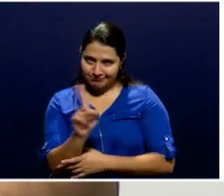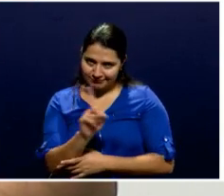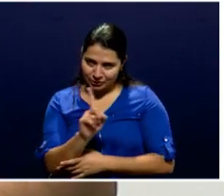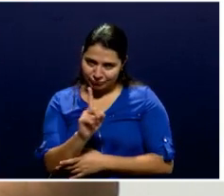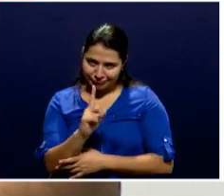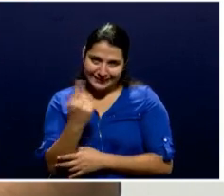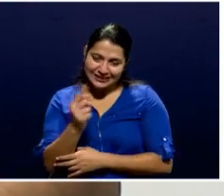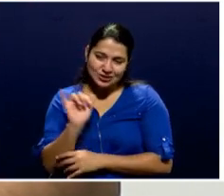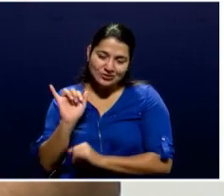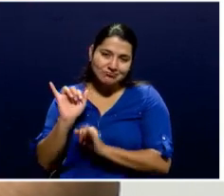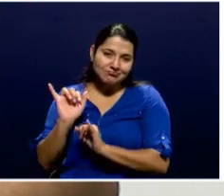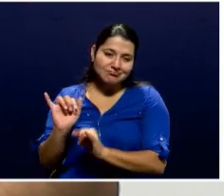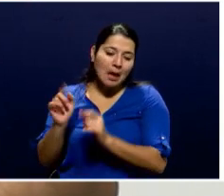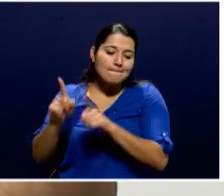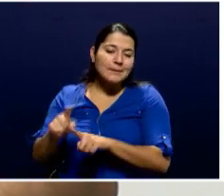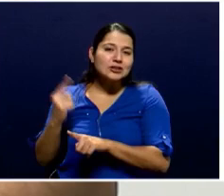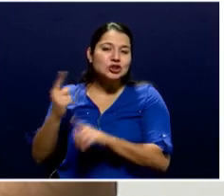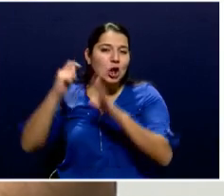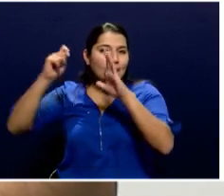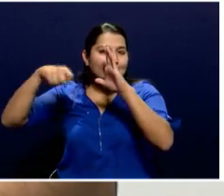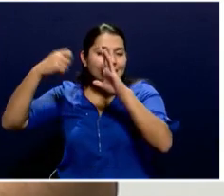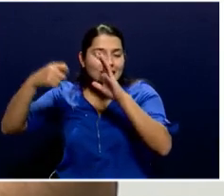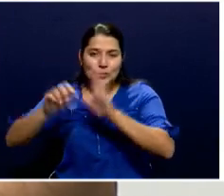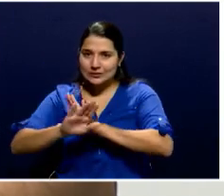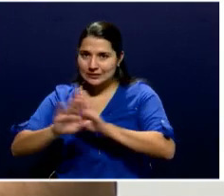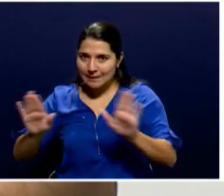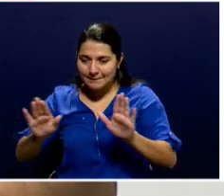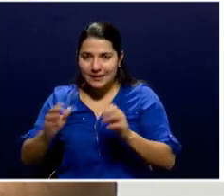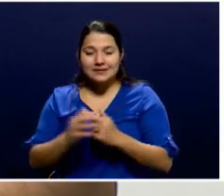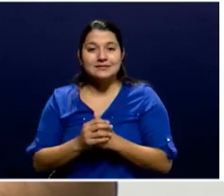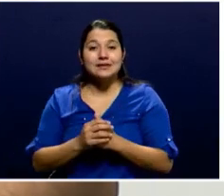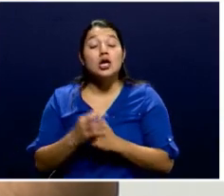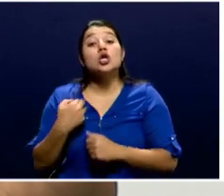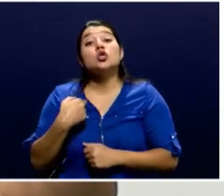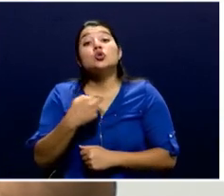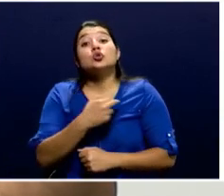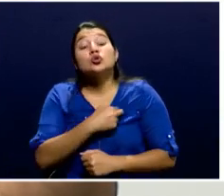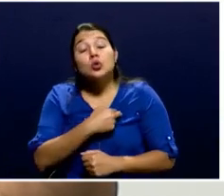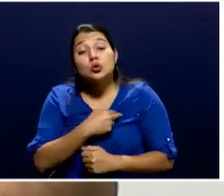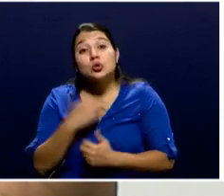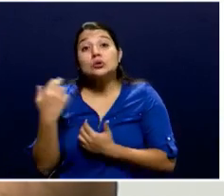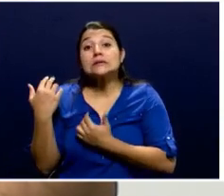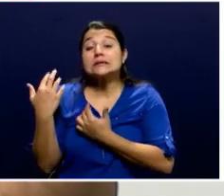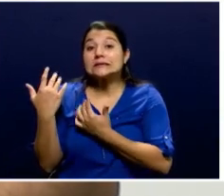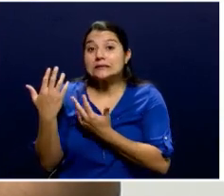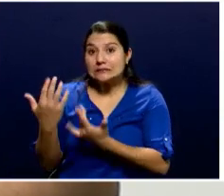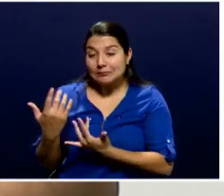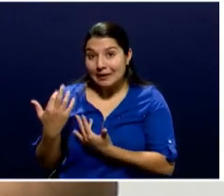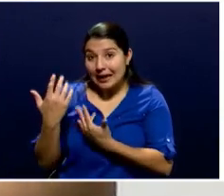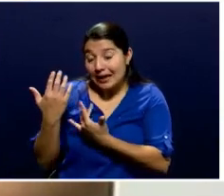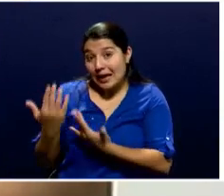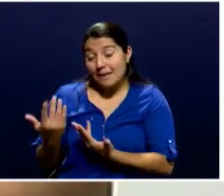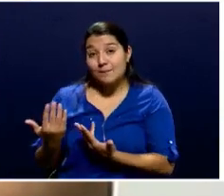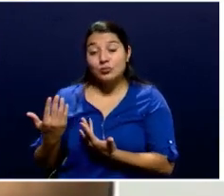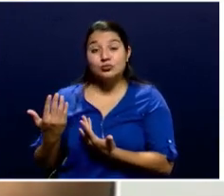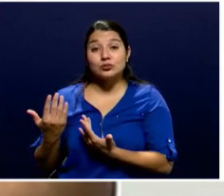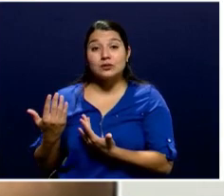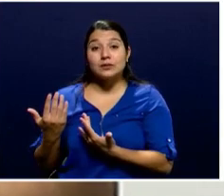En este caso, todos los dedos cruzados, esperamos que vayan a aparecer en las